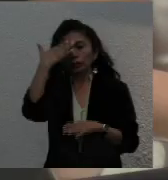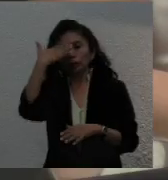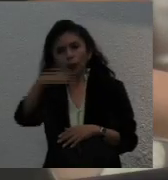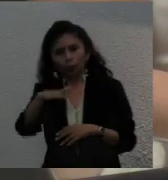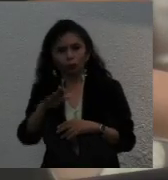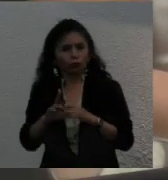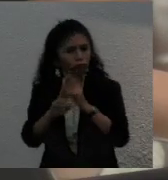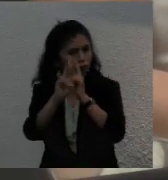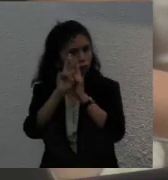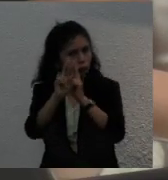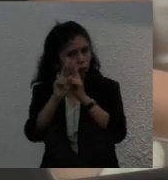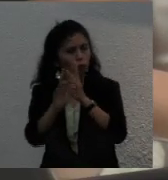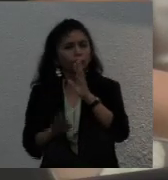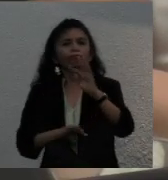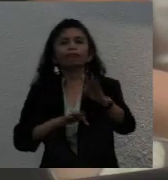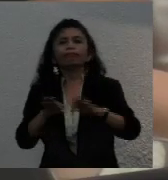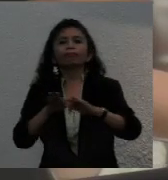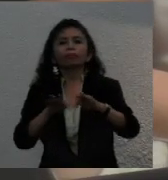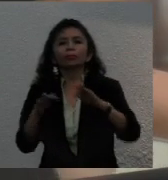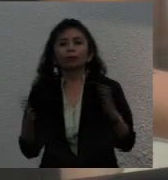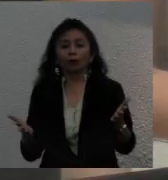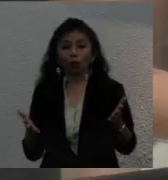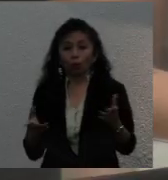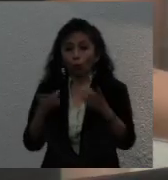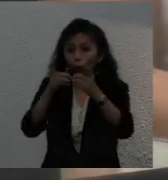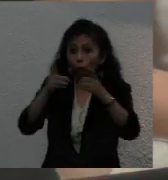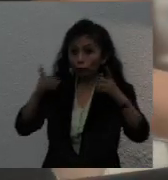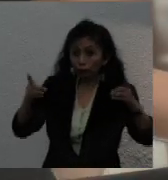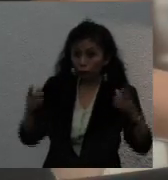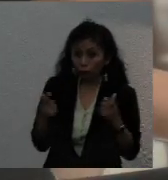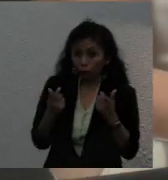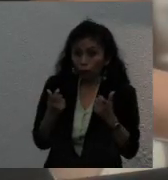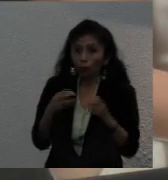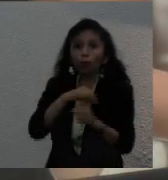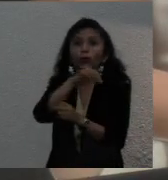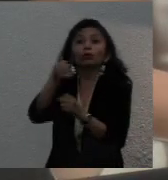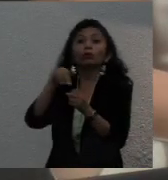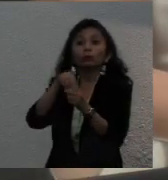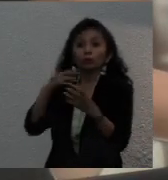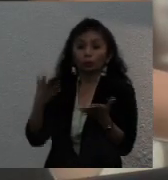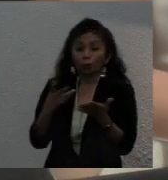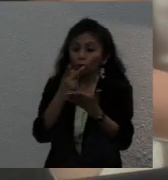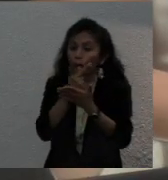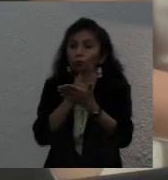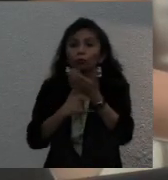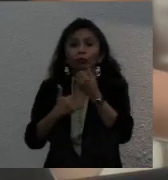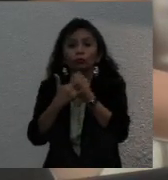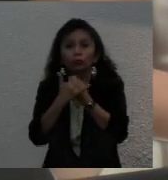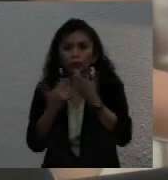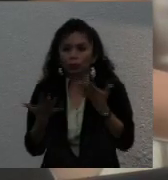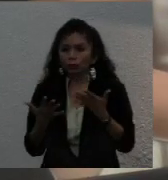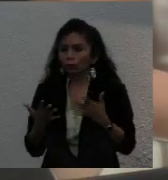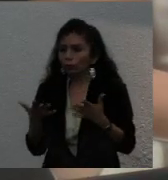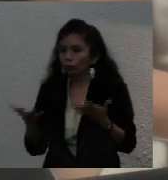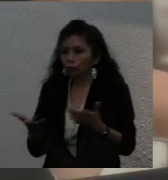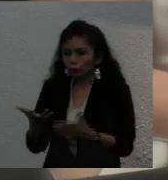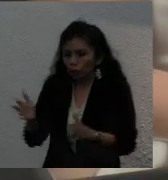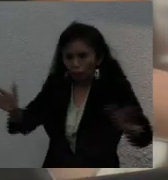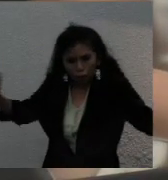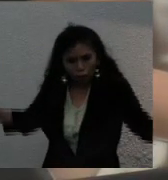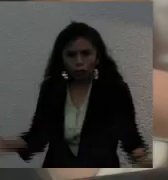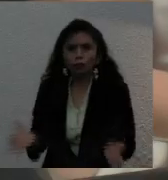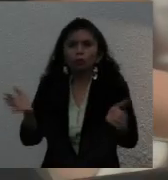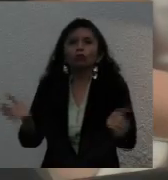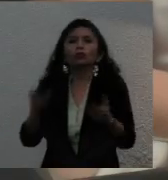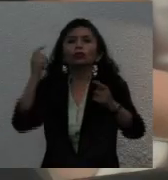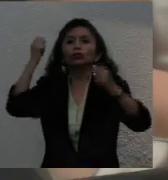de este gobierno es en la generación de un desarrollo económico inclusivo. Los proyectos de infraestructura, así como el impulso al turismo y